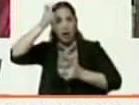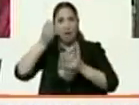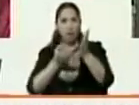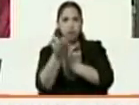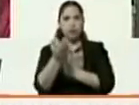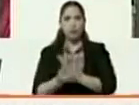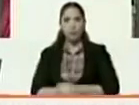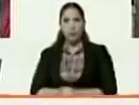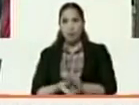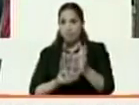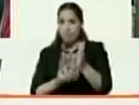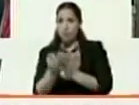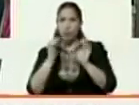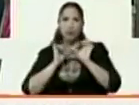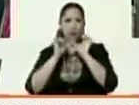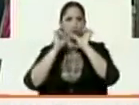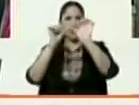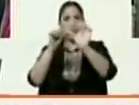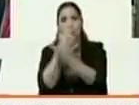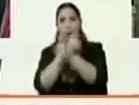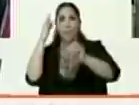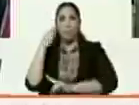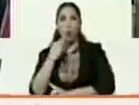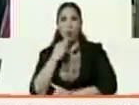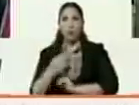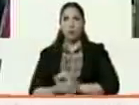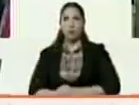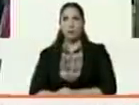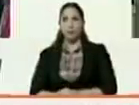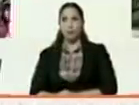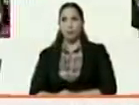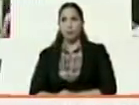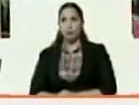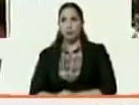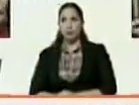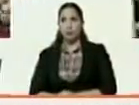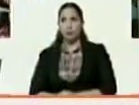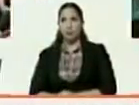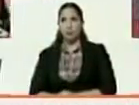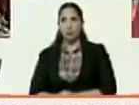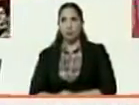Chávez, siguiendo el legado del libertador Simón Bolívar.